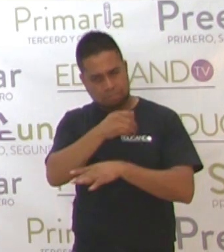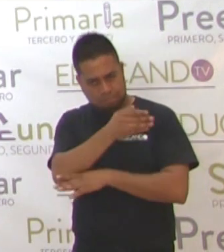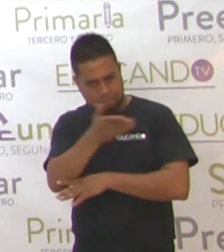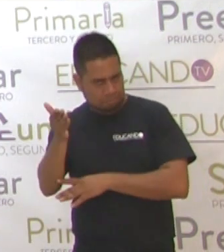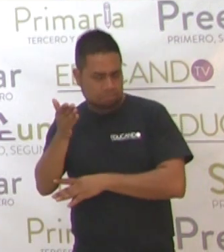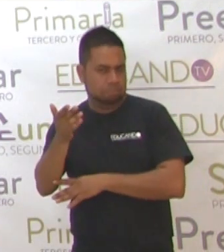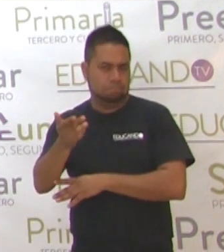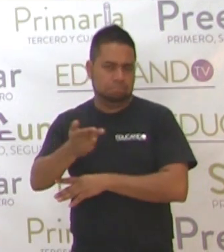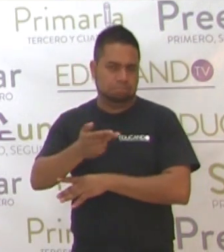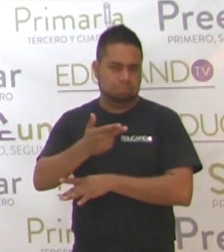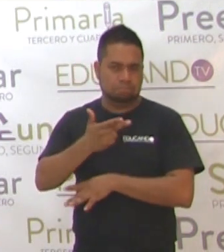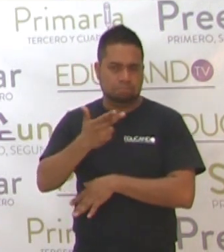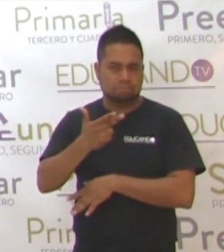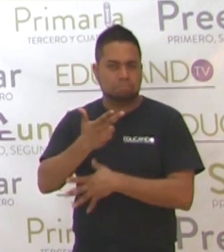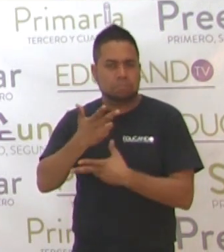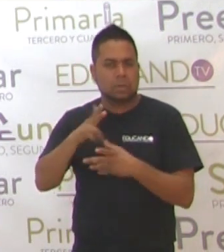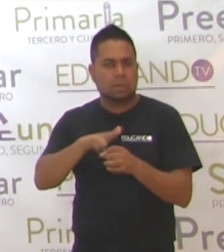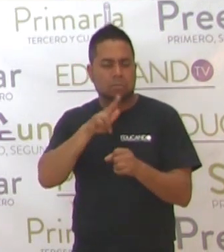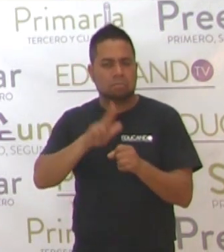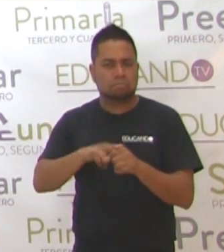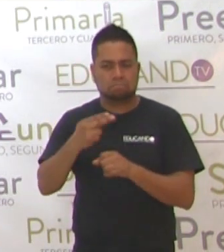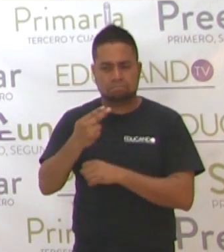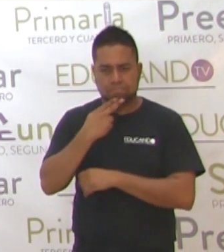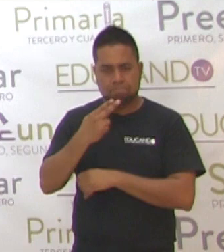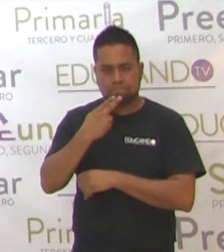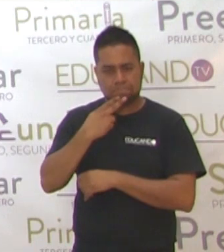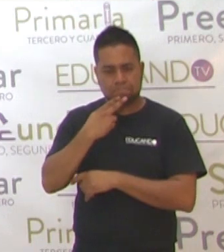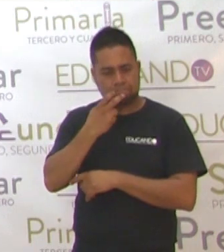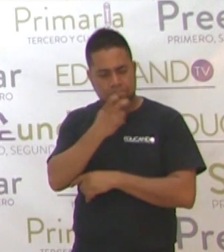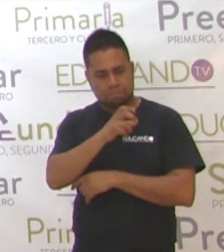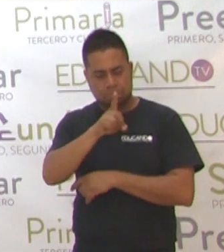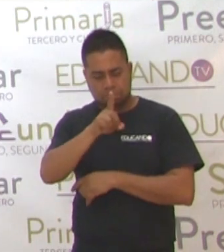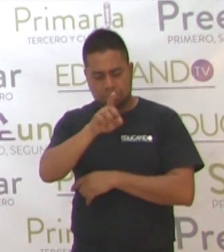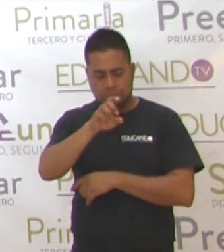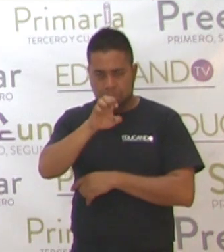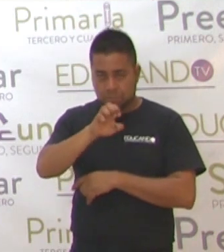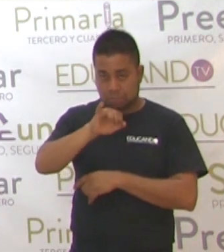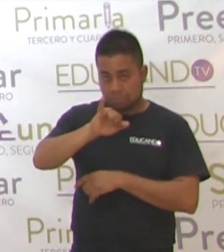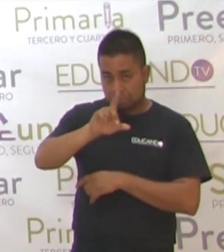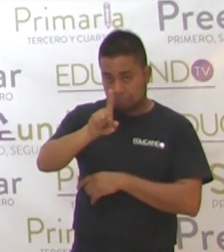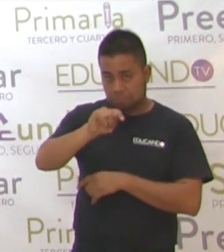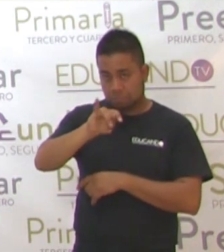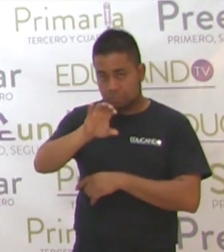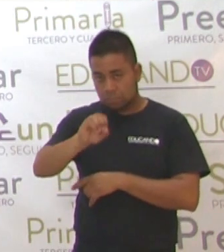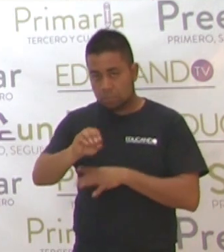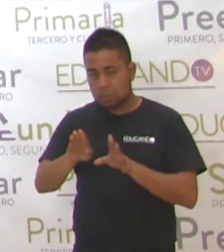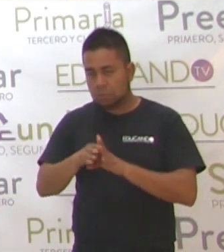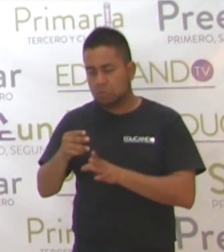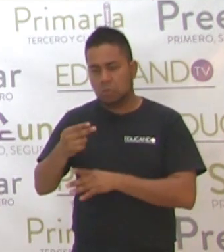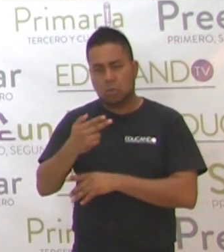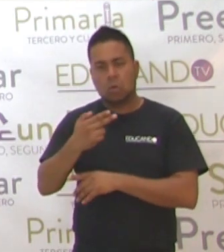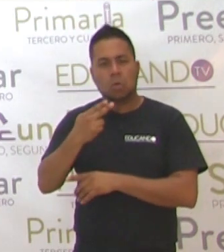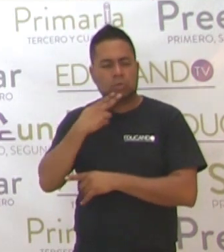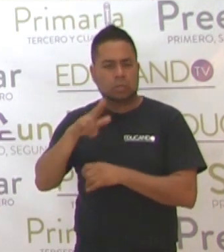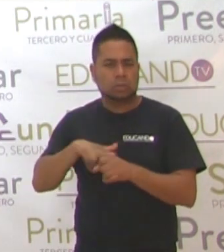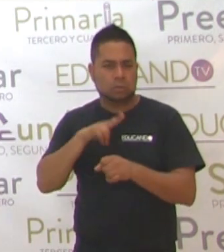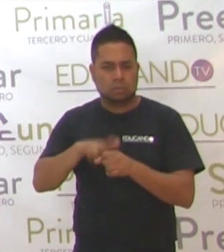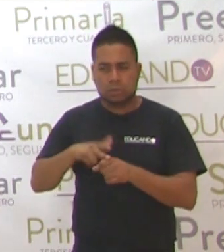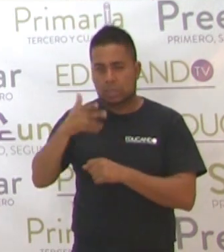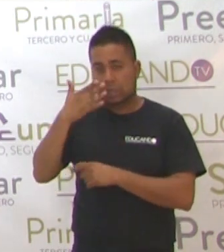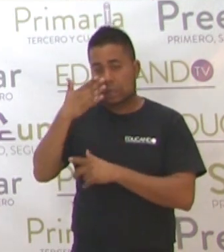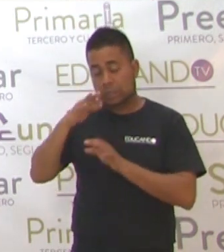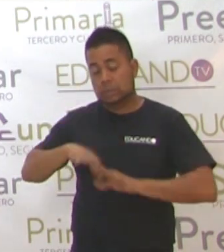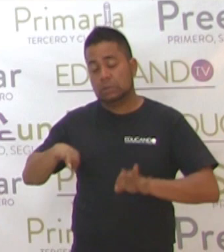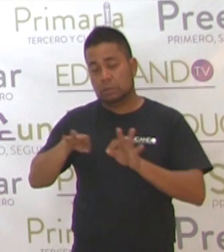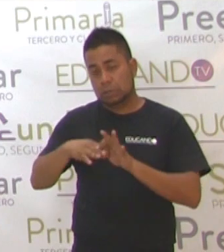manera muy natural ya utilizamos los de csis bien pero es muy importante también saber cuál es cuáles son de dónde